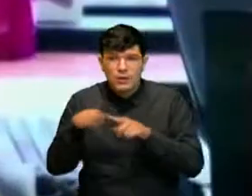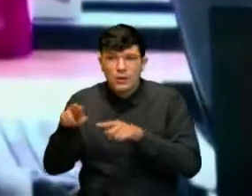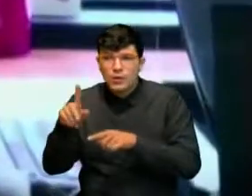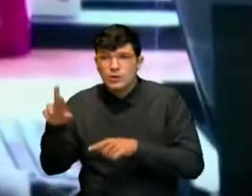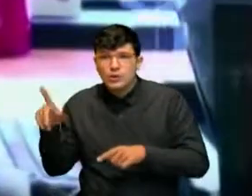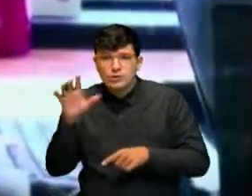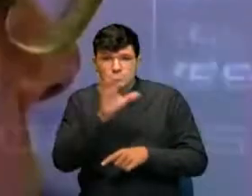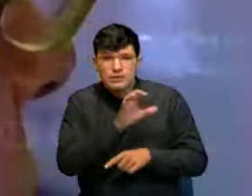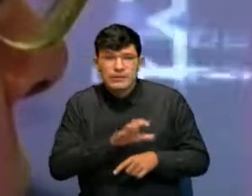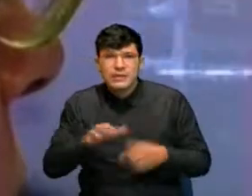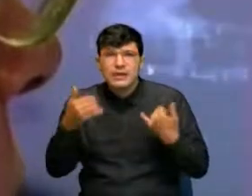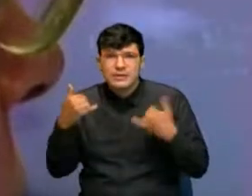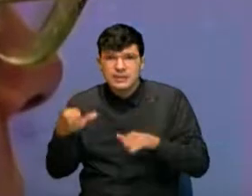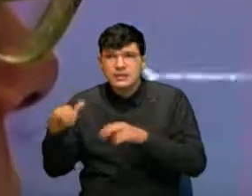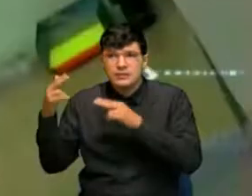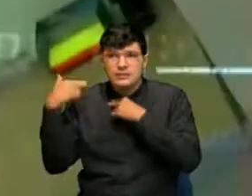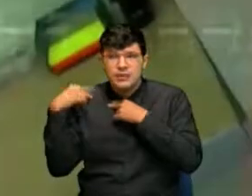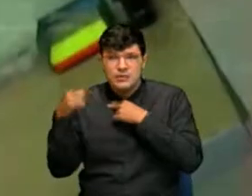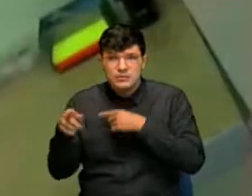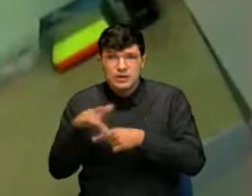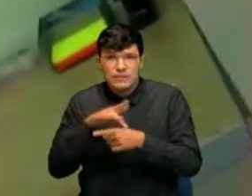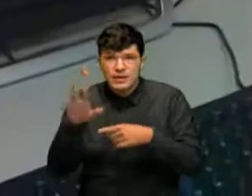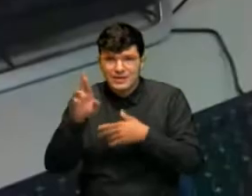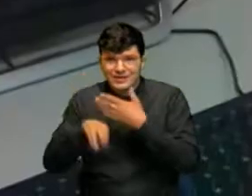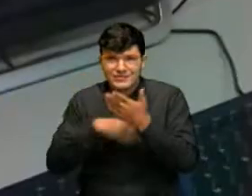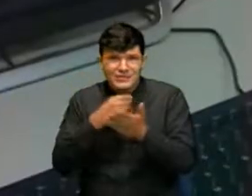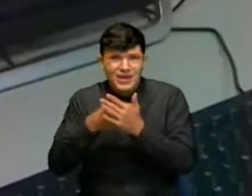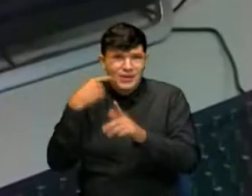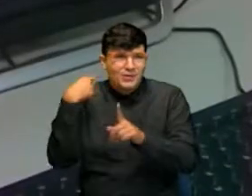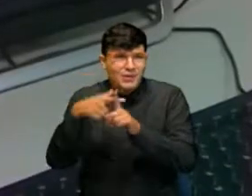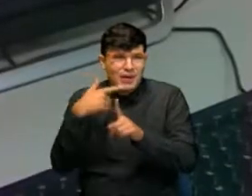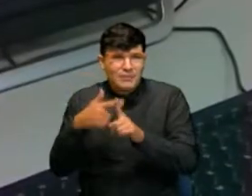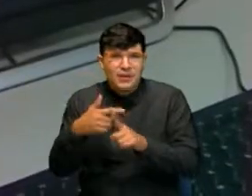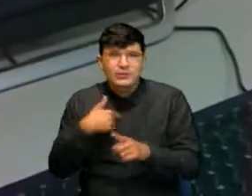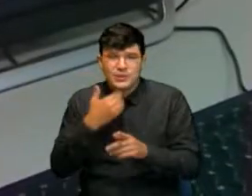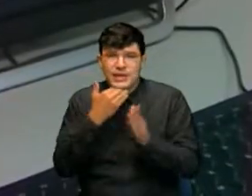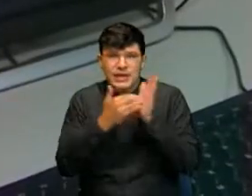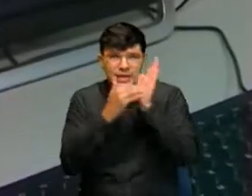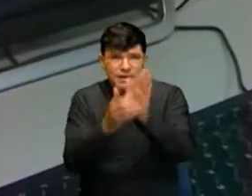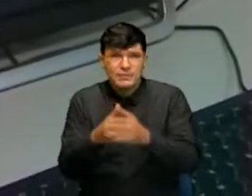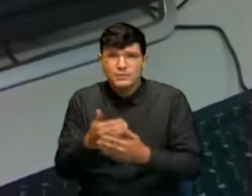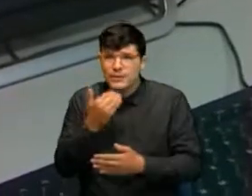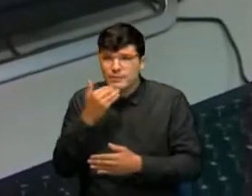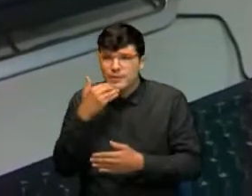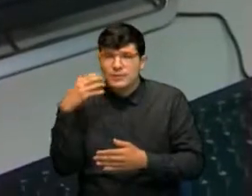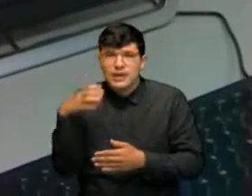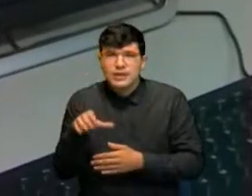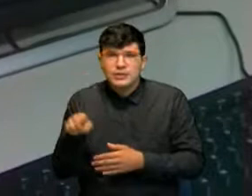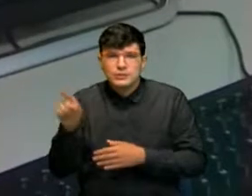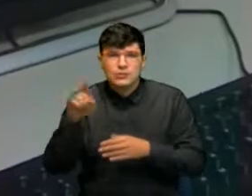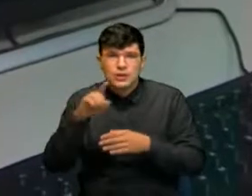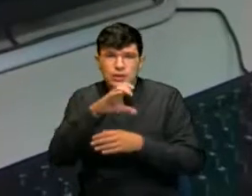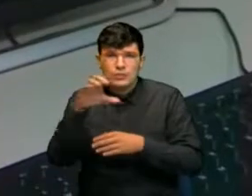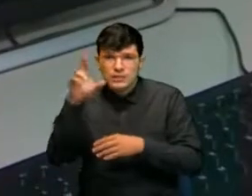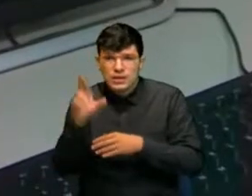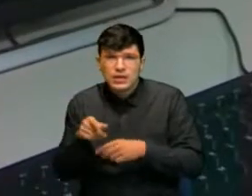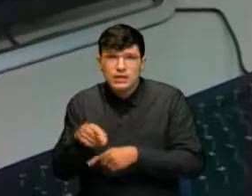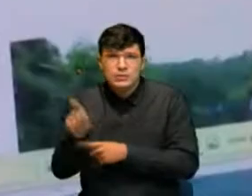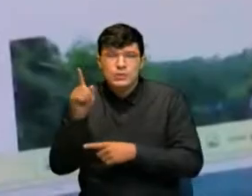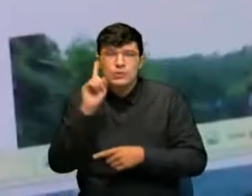dieron a la tarea de implementarlas, y los resultados han sido magníficos. Yo le cito un ejemplo. Mire, un país como Costa Rica tiene